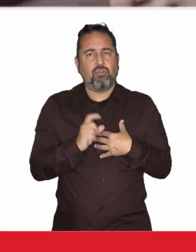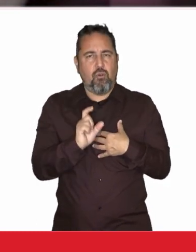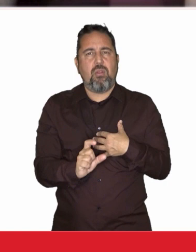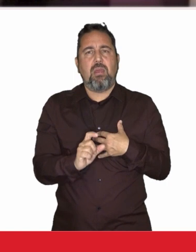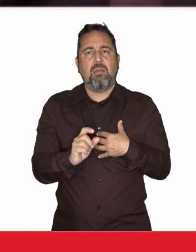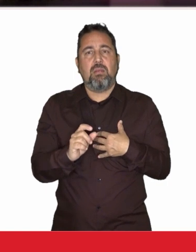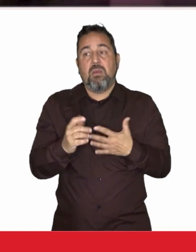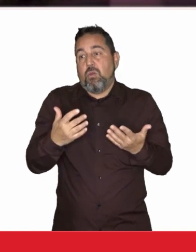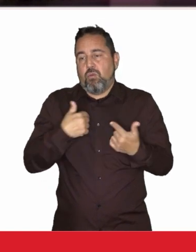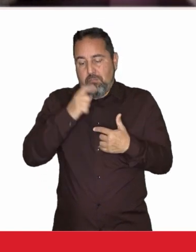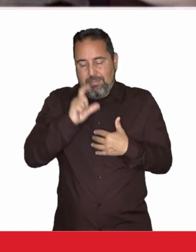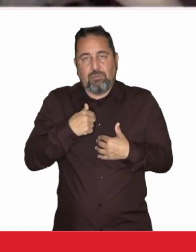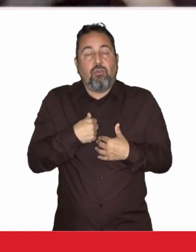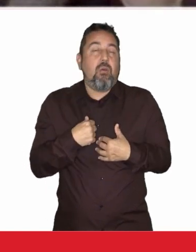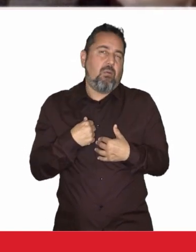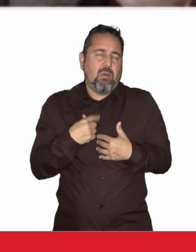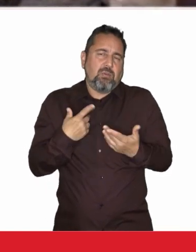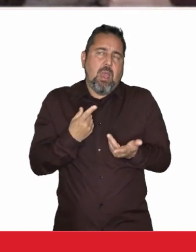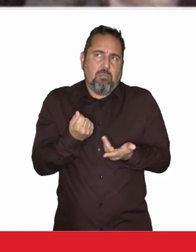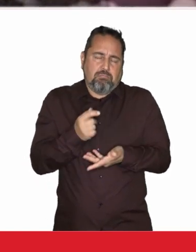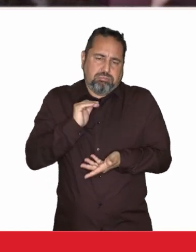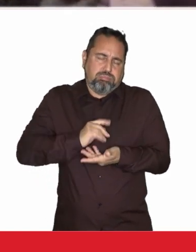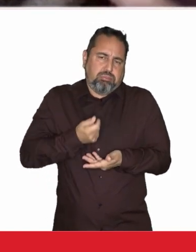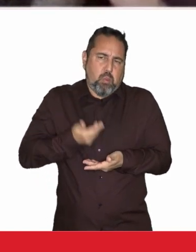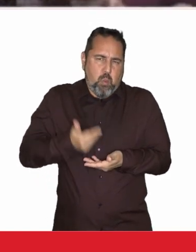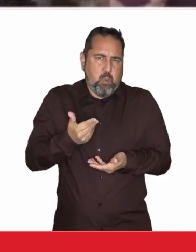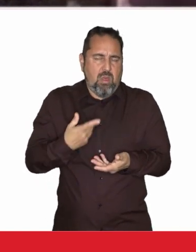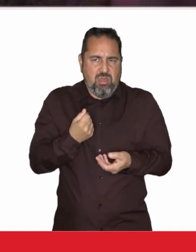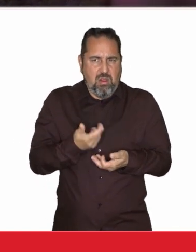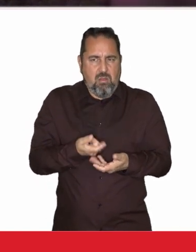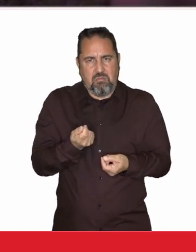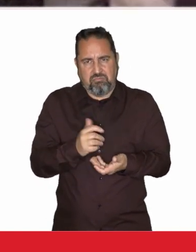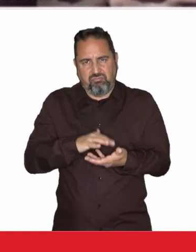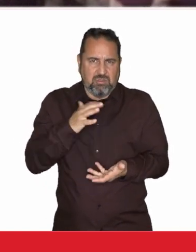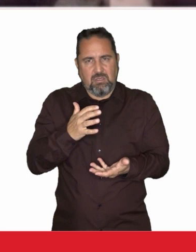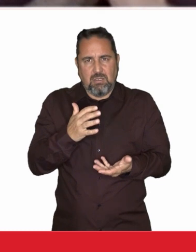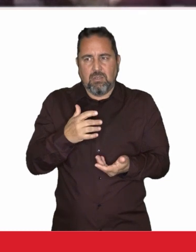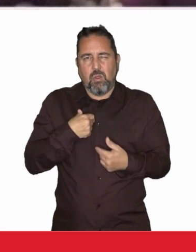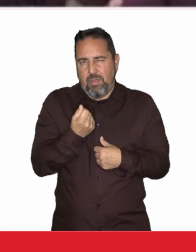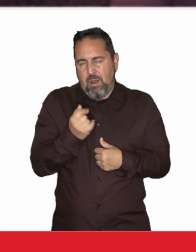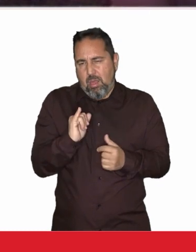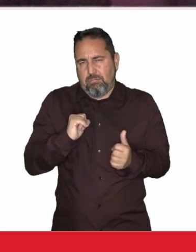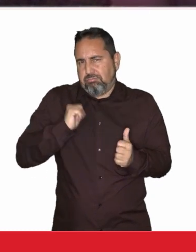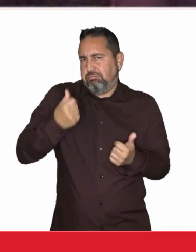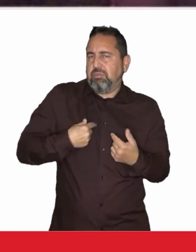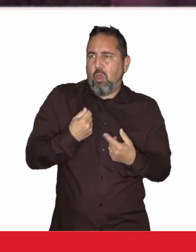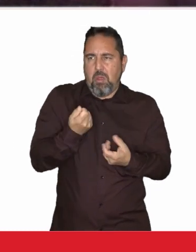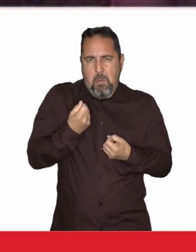persona de grandes cuentas, es una persona que tengo un cierto patrimonio, y, digamos, para simplificar, una persona que tiene